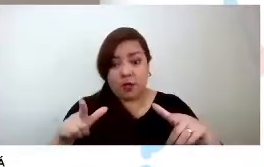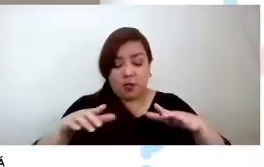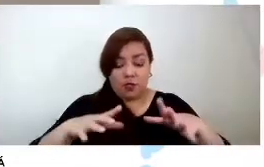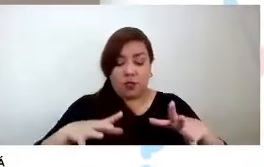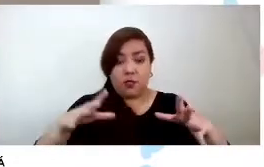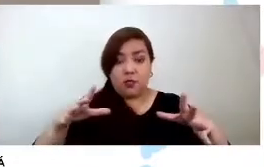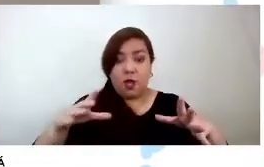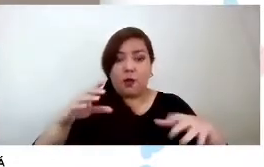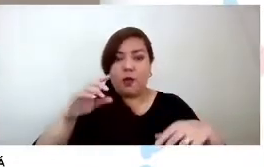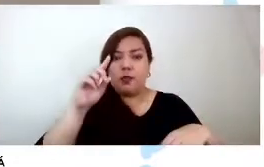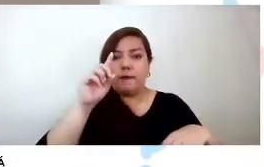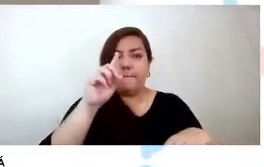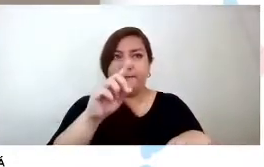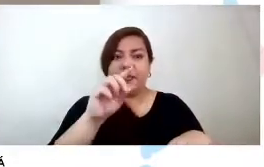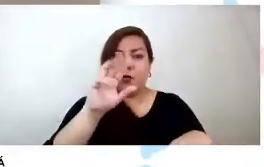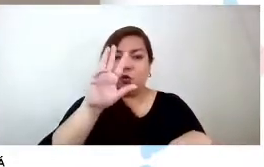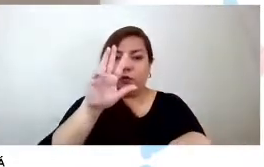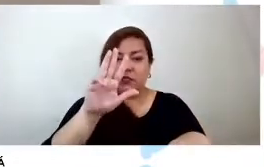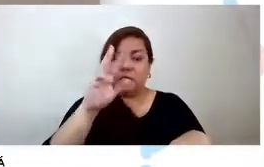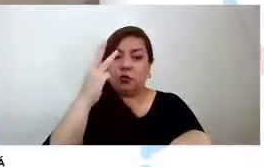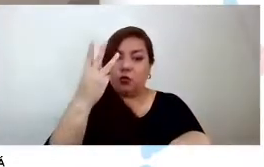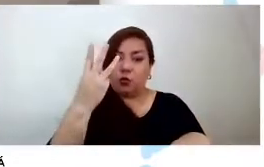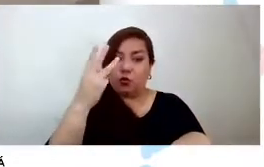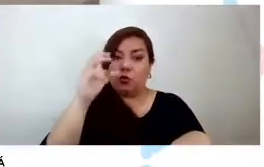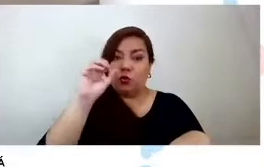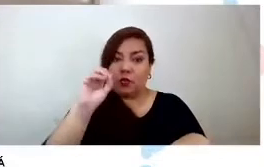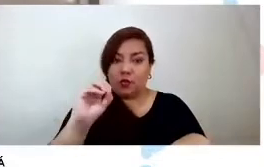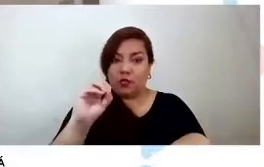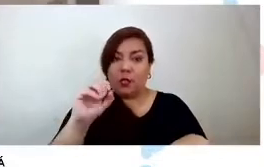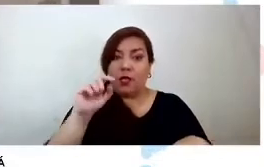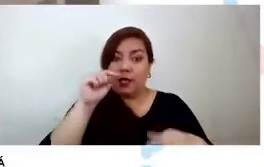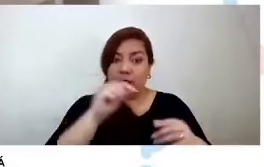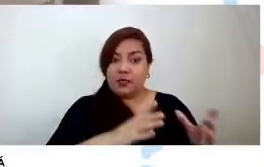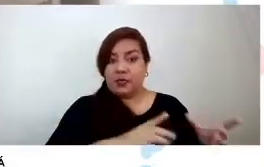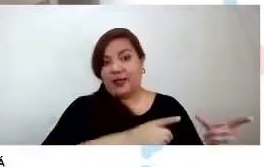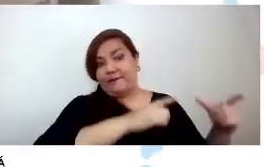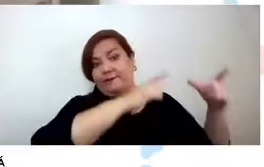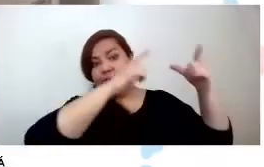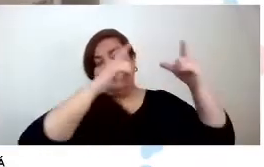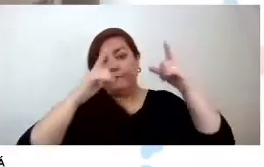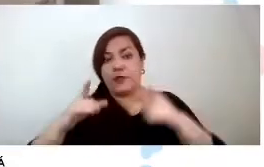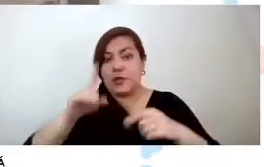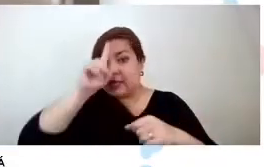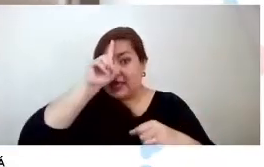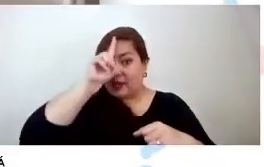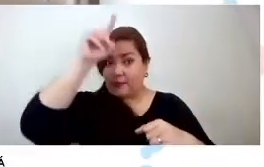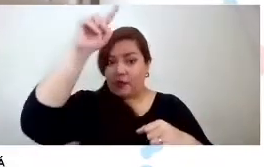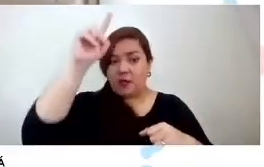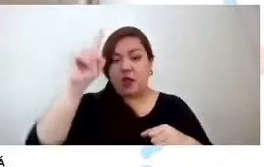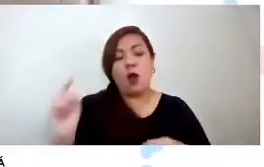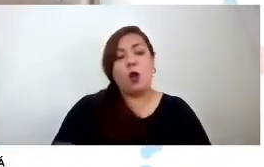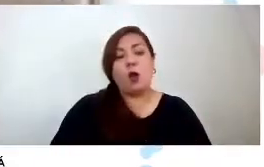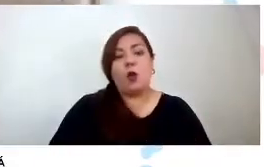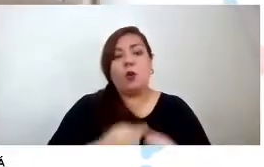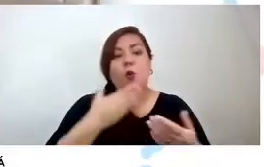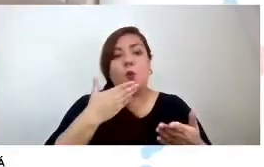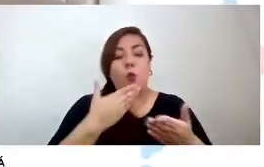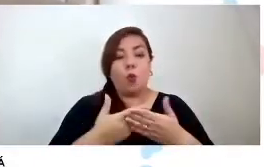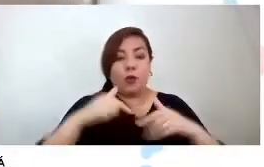de 1930, que viene de Alemania, cuando decae la industria salitrera en la